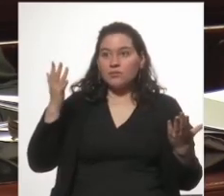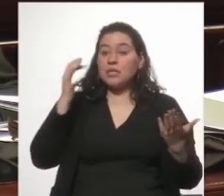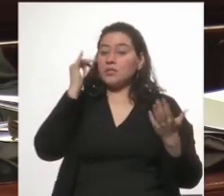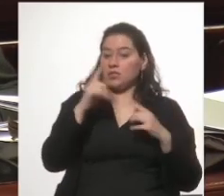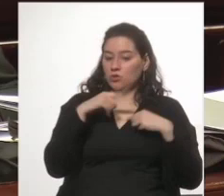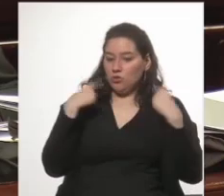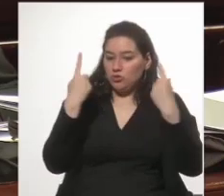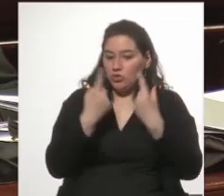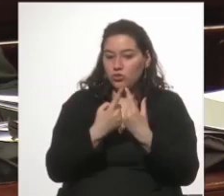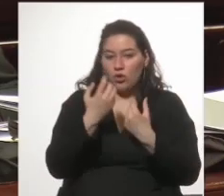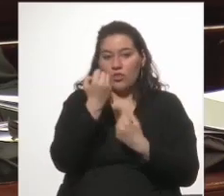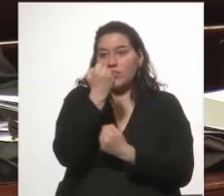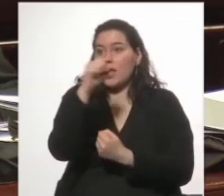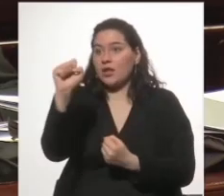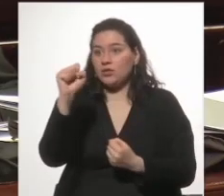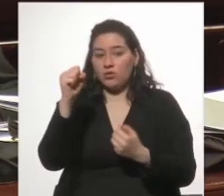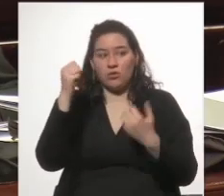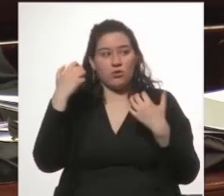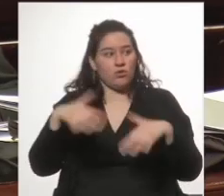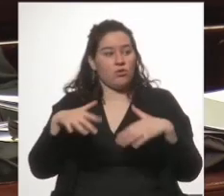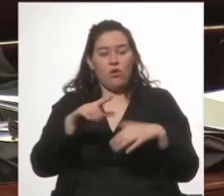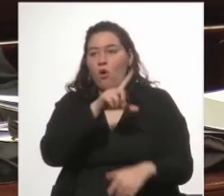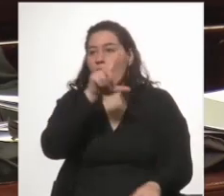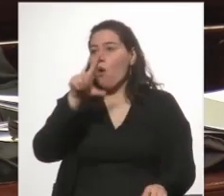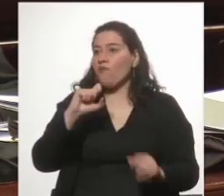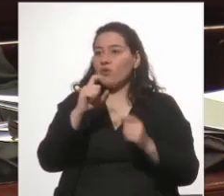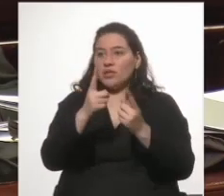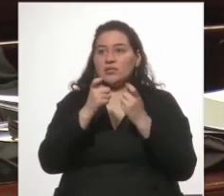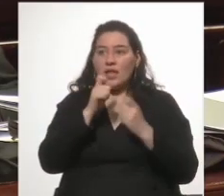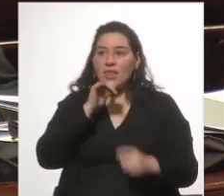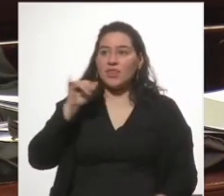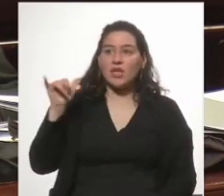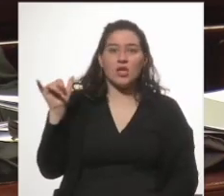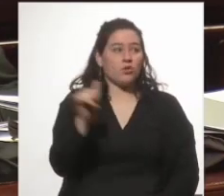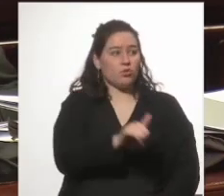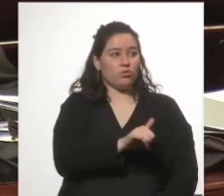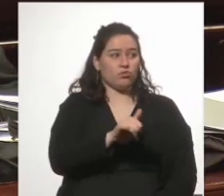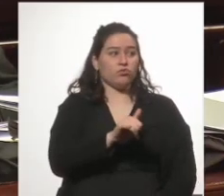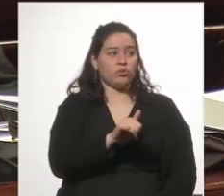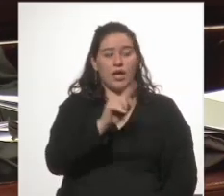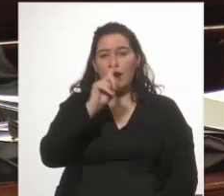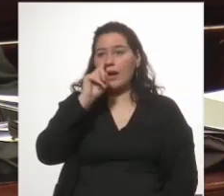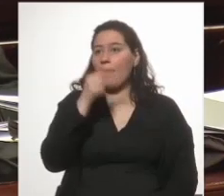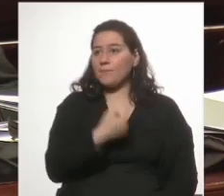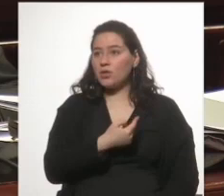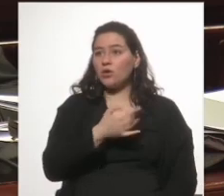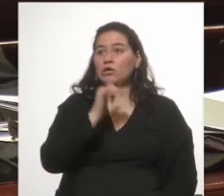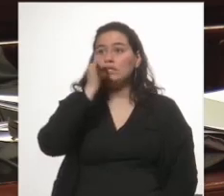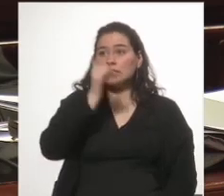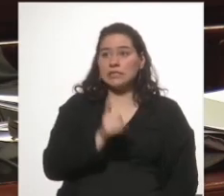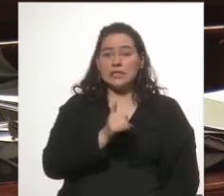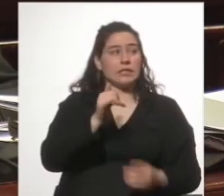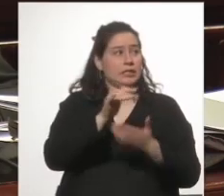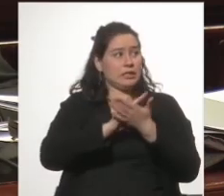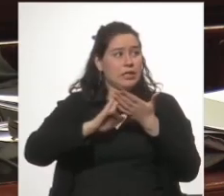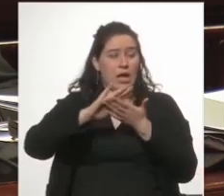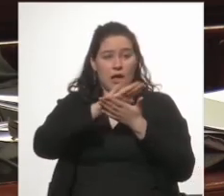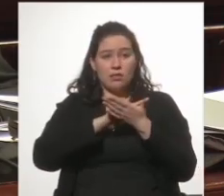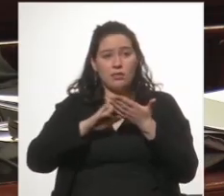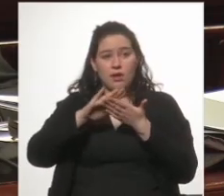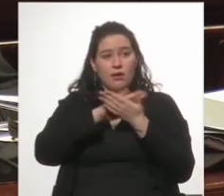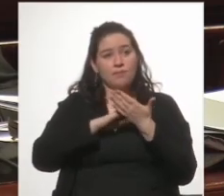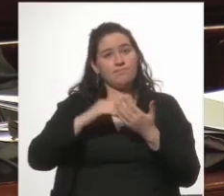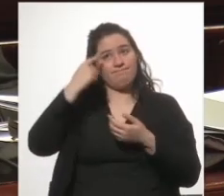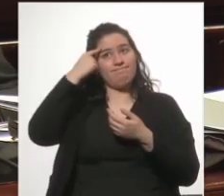estamos frente a un delito flagrante, parece obvio destacar que la denuncia debe formularse de inmediato. Si no es el caso, consideramos muy